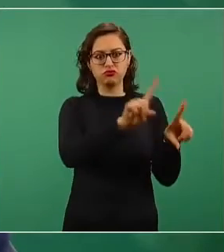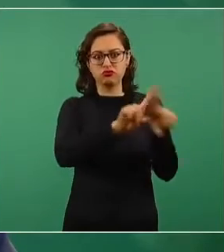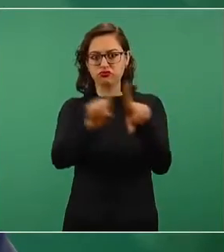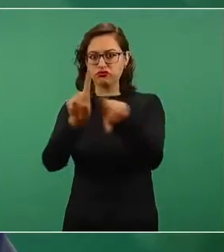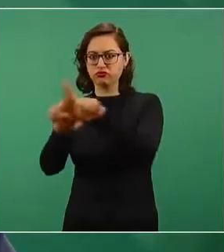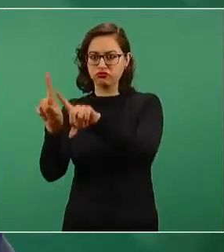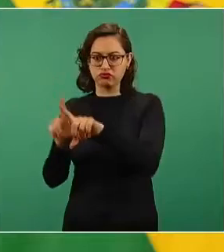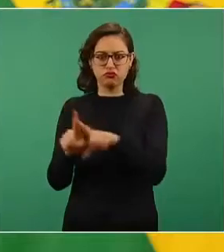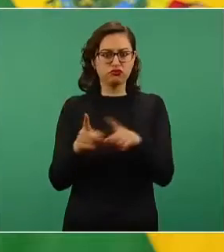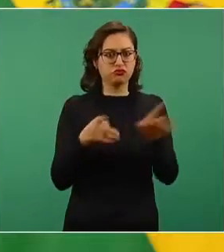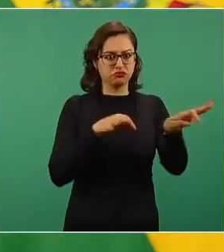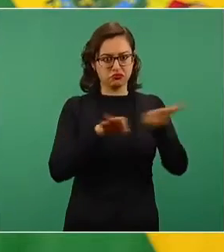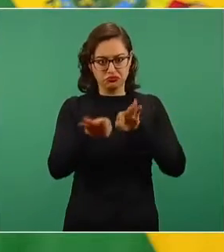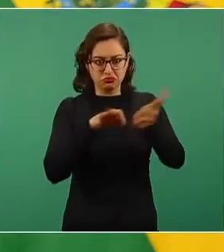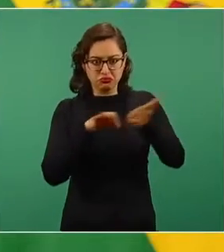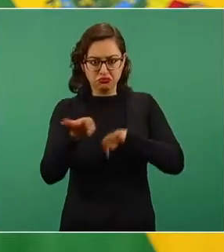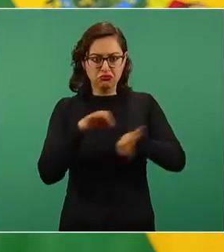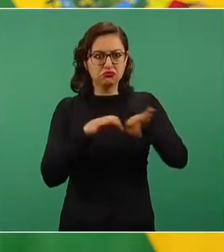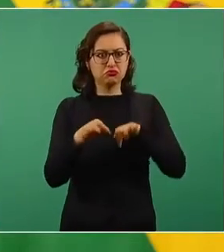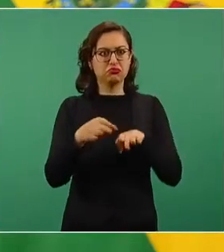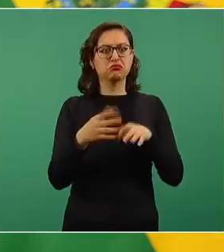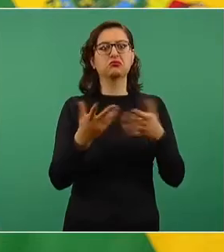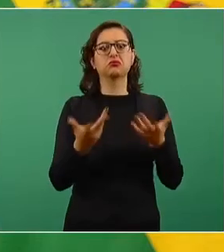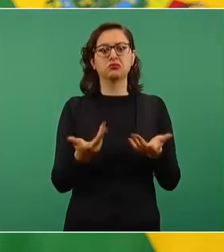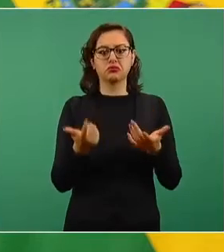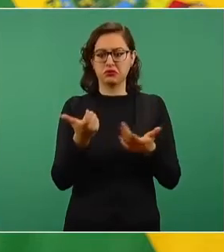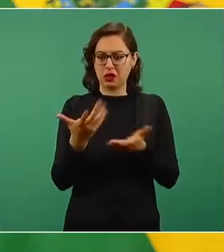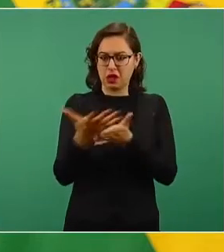esas actividades económicas.